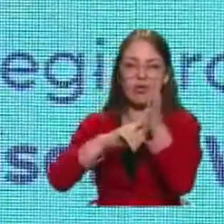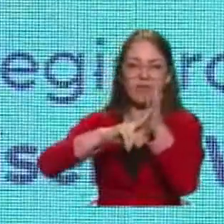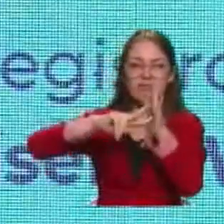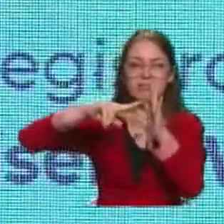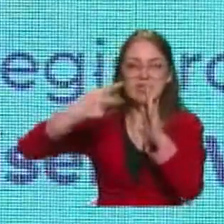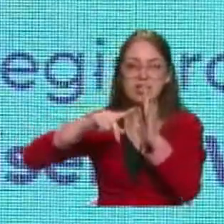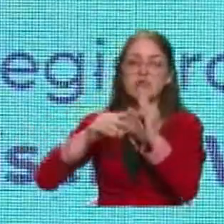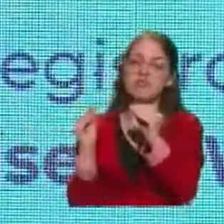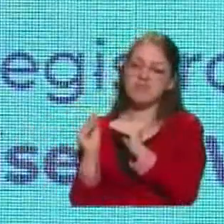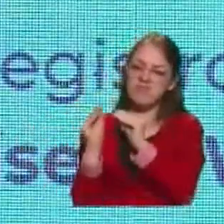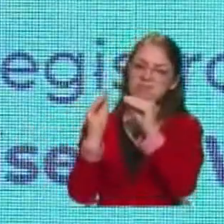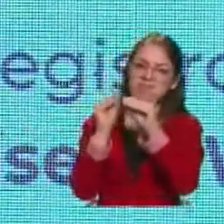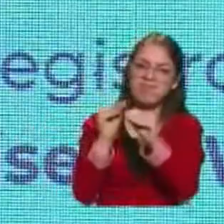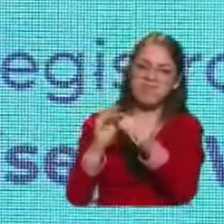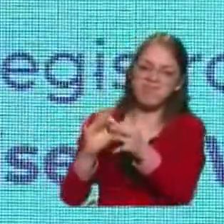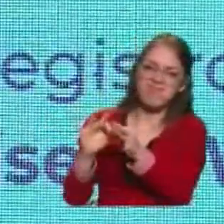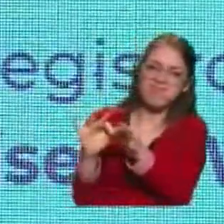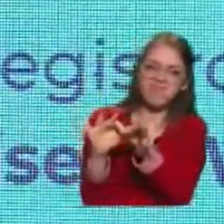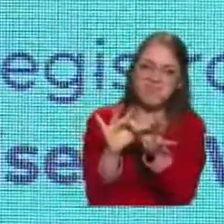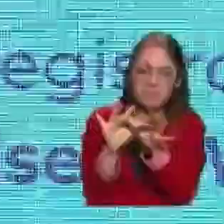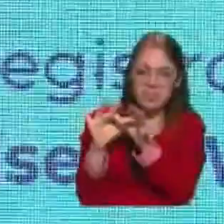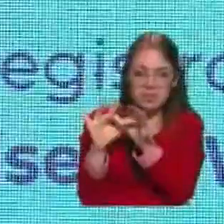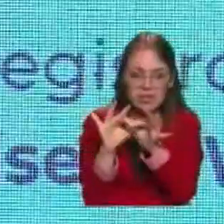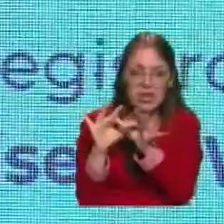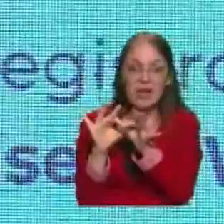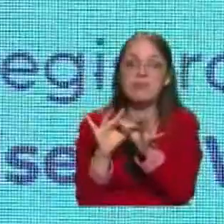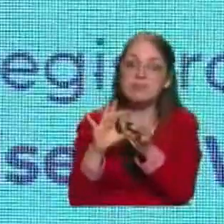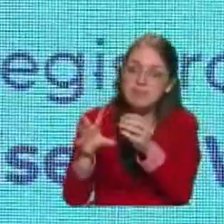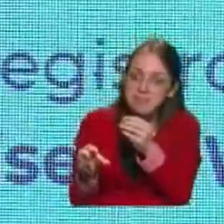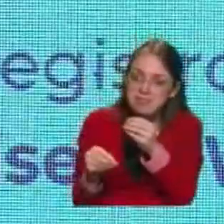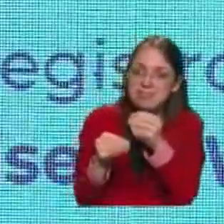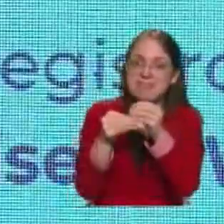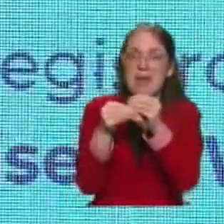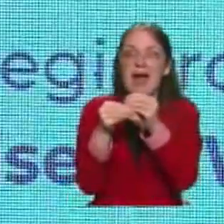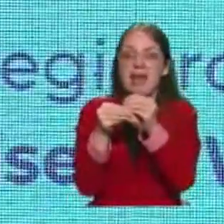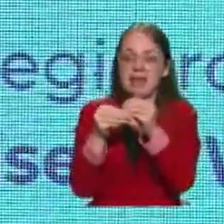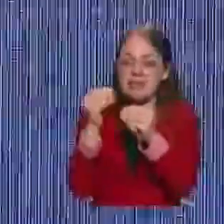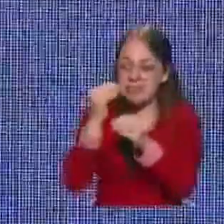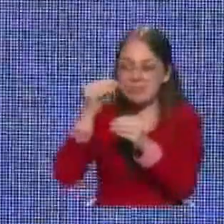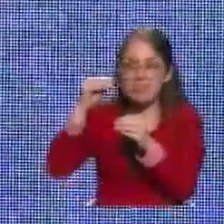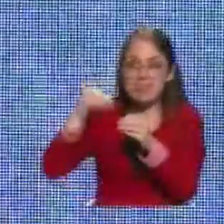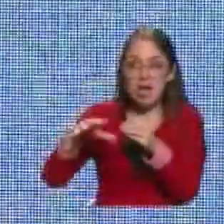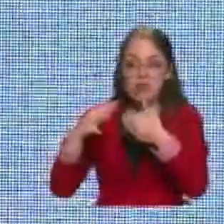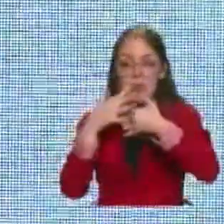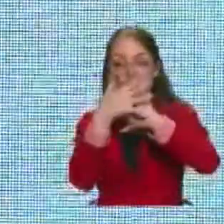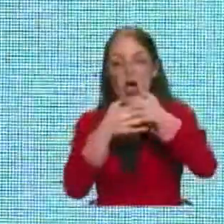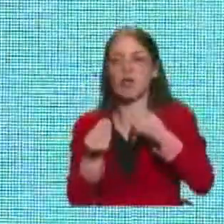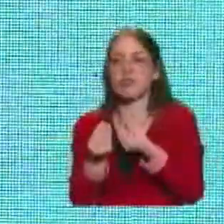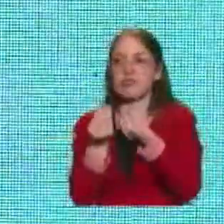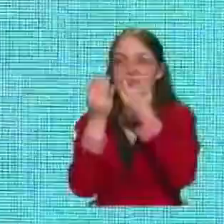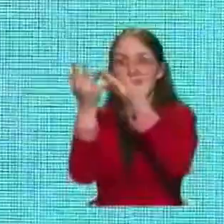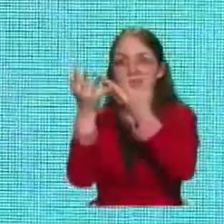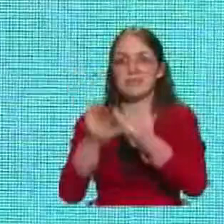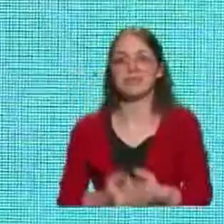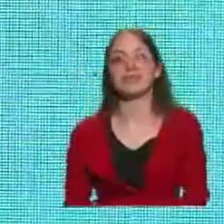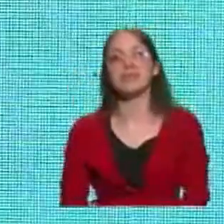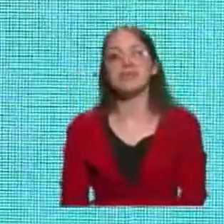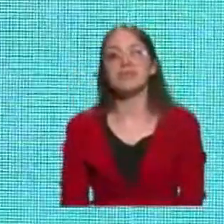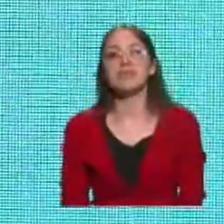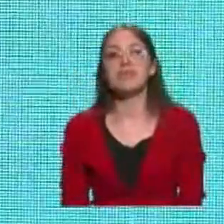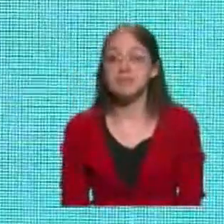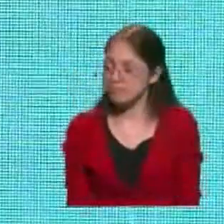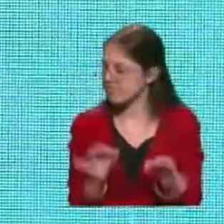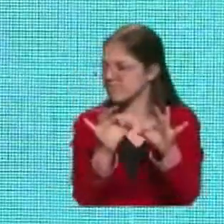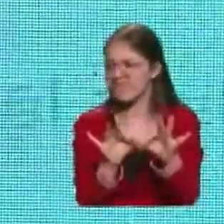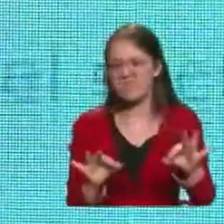unidas que permiten también generar un valor agregado para envigado y para el mundo importante